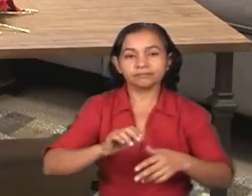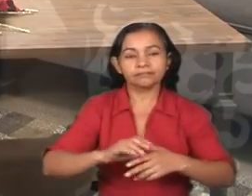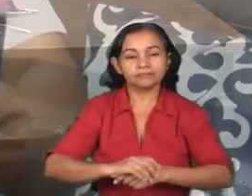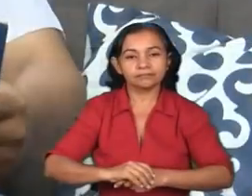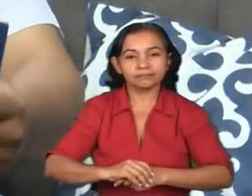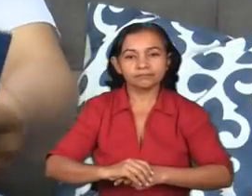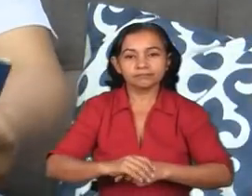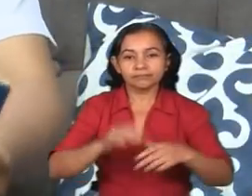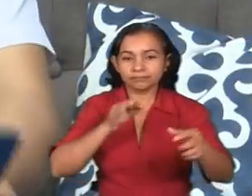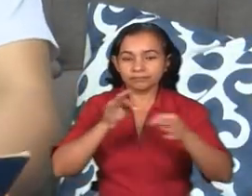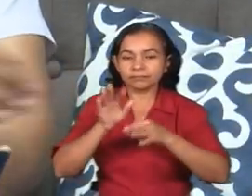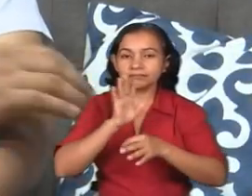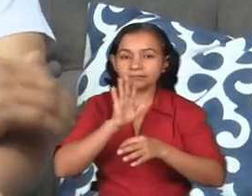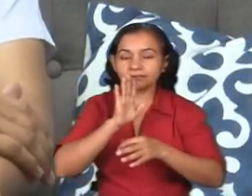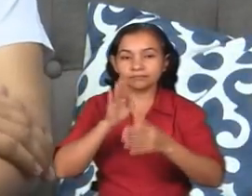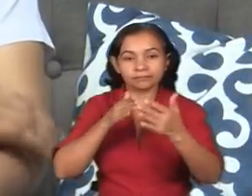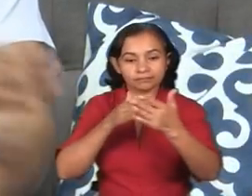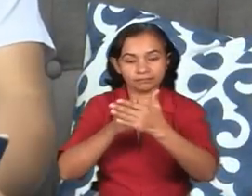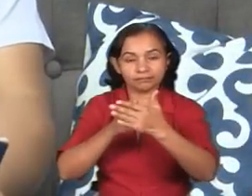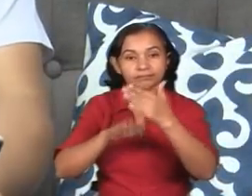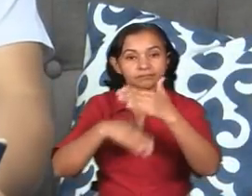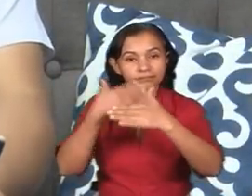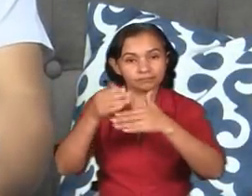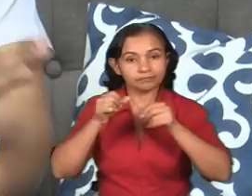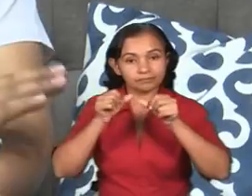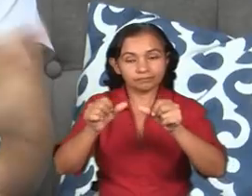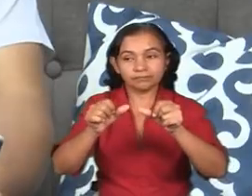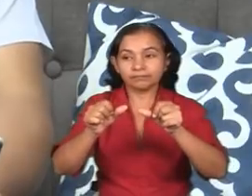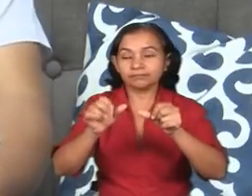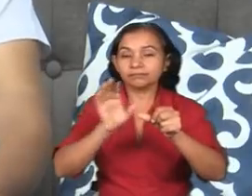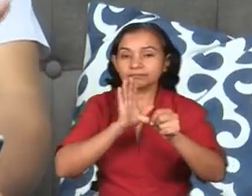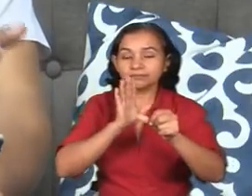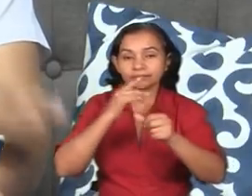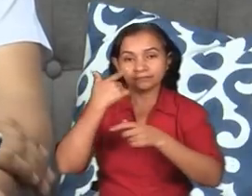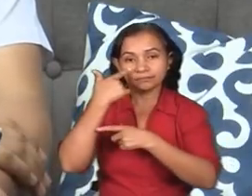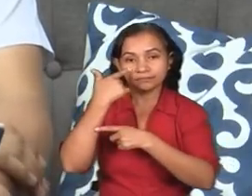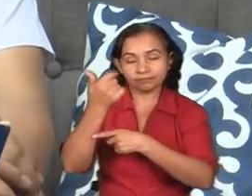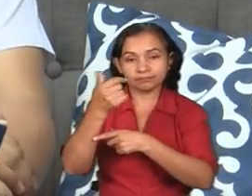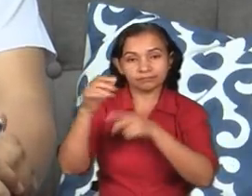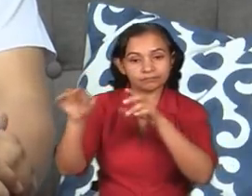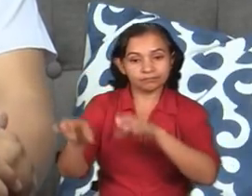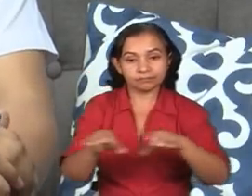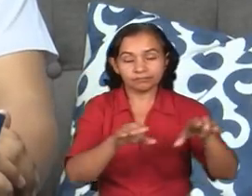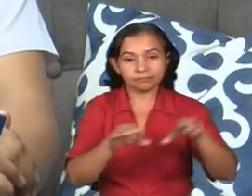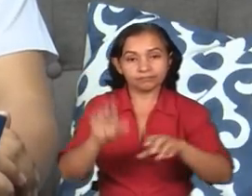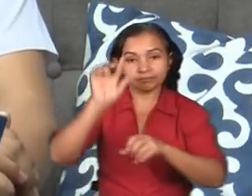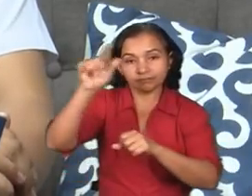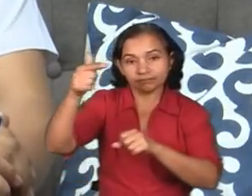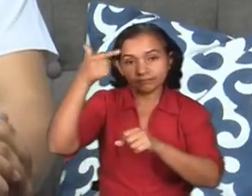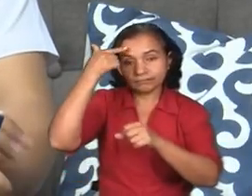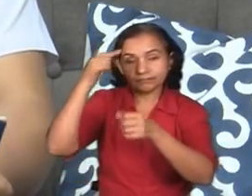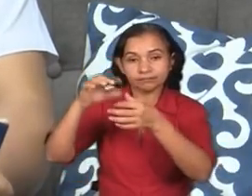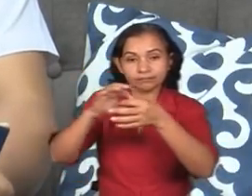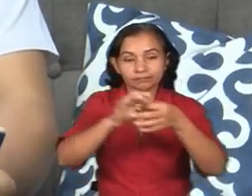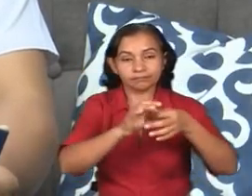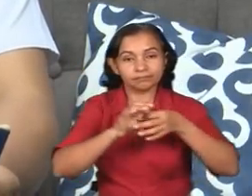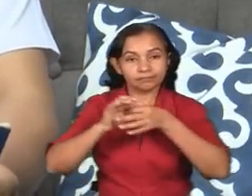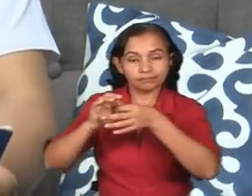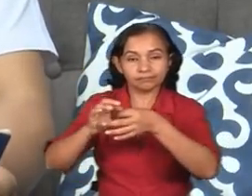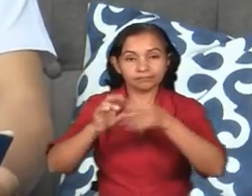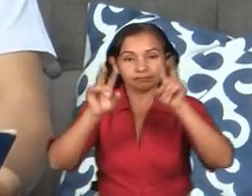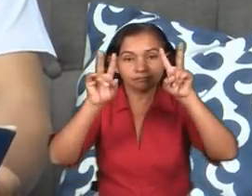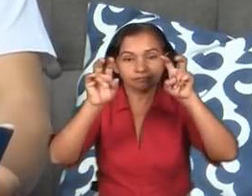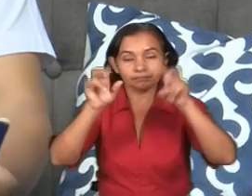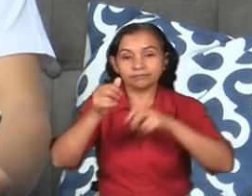que hablemos de eso entonces. Al volver de la pausa continuaremos conociendo las acciones emprendidas por el Gobierno de Reconciliación y Unidad Nacional en